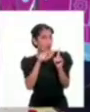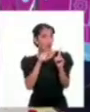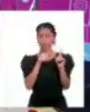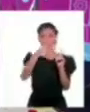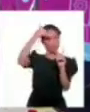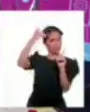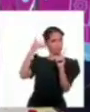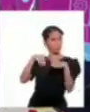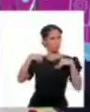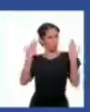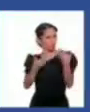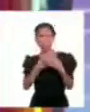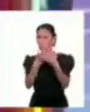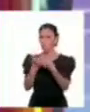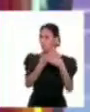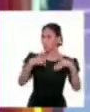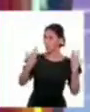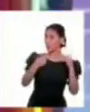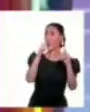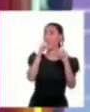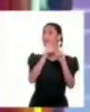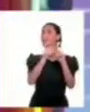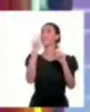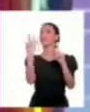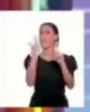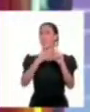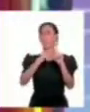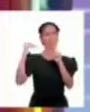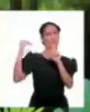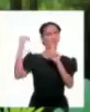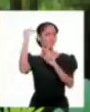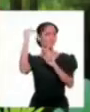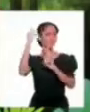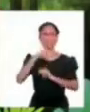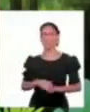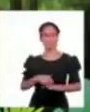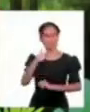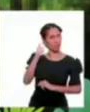un instituto o universidad? Es que ella fue autodidacta.